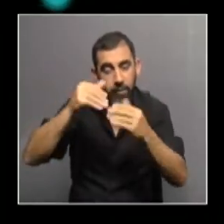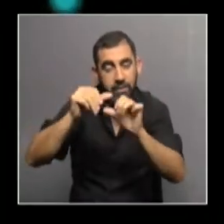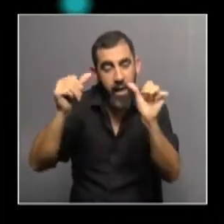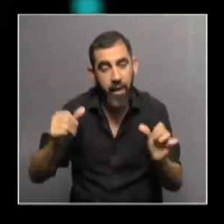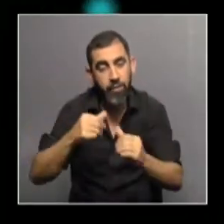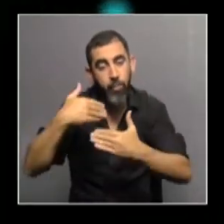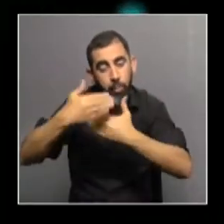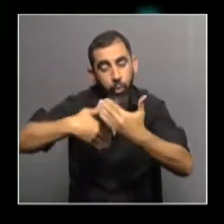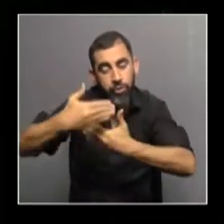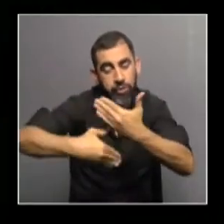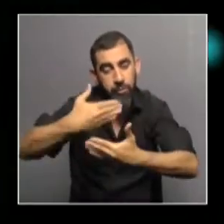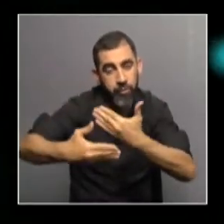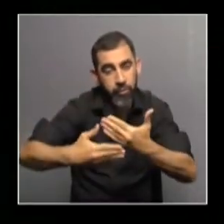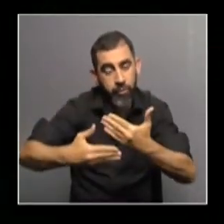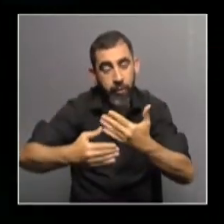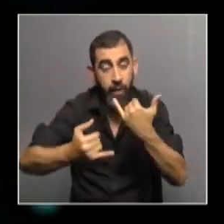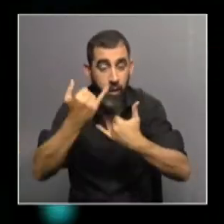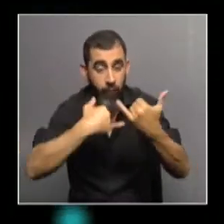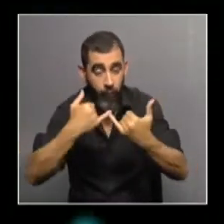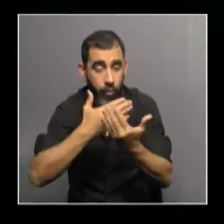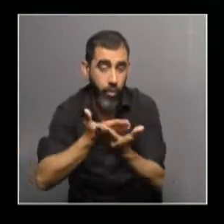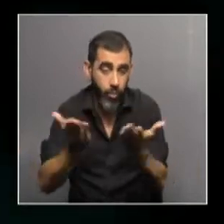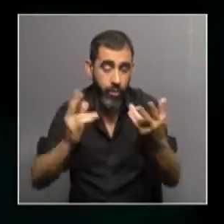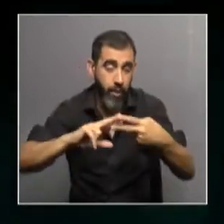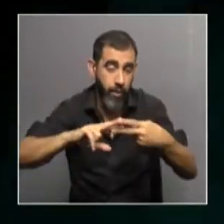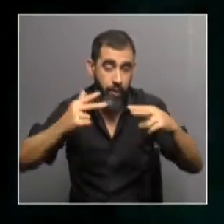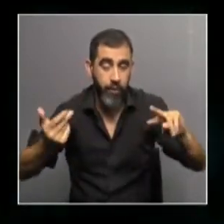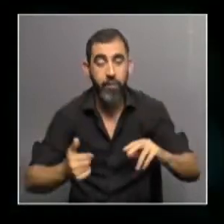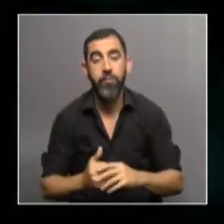el procesamiento de lo que es las muestras de ADN